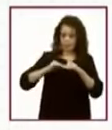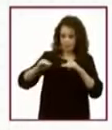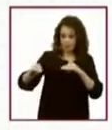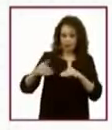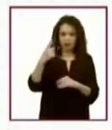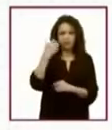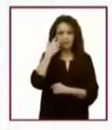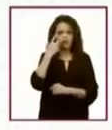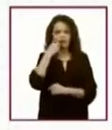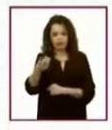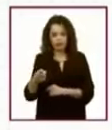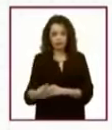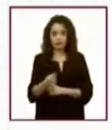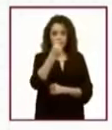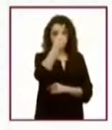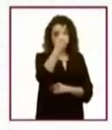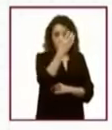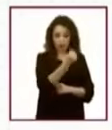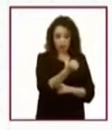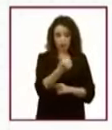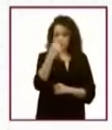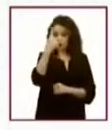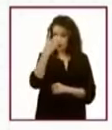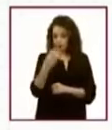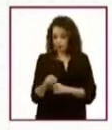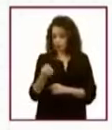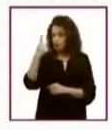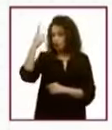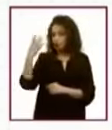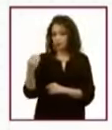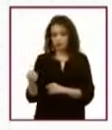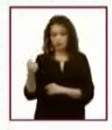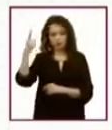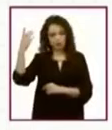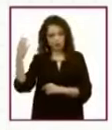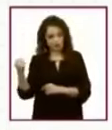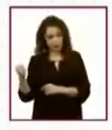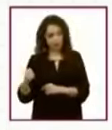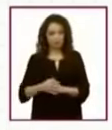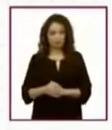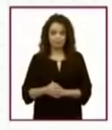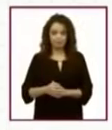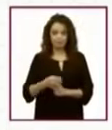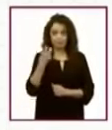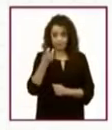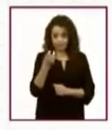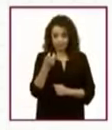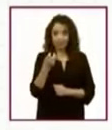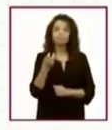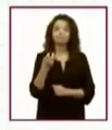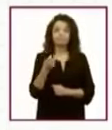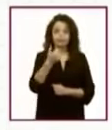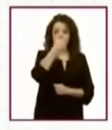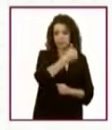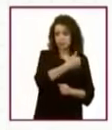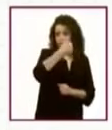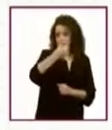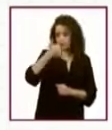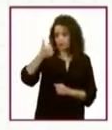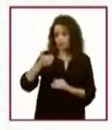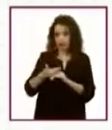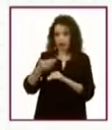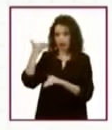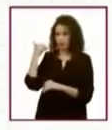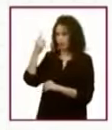decir, 1/9 parte del metro original que medía cada lado. Entonces, cada segmento que medía 1/3